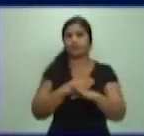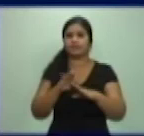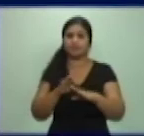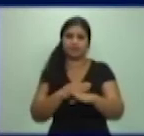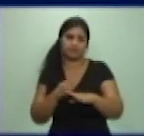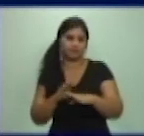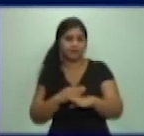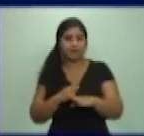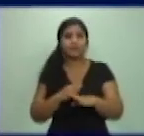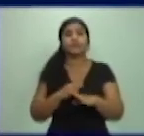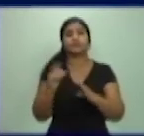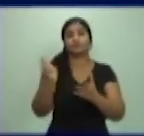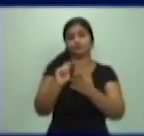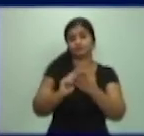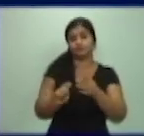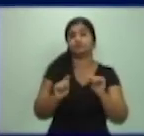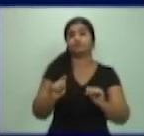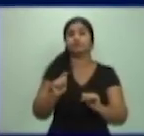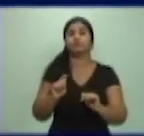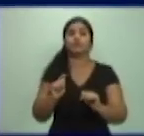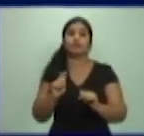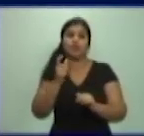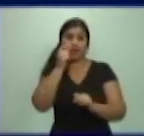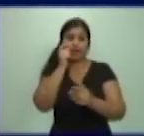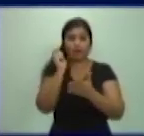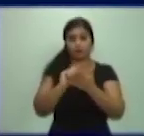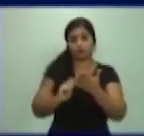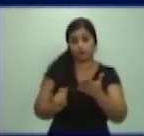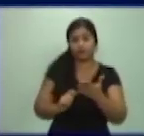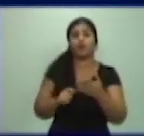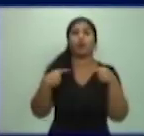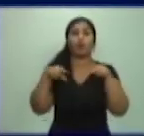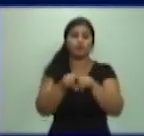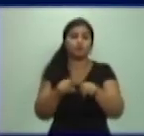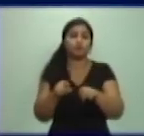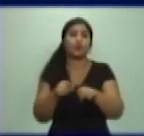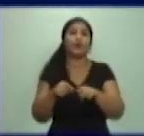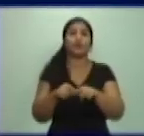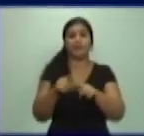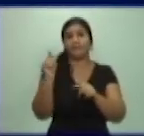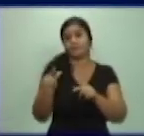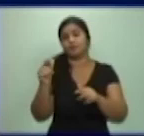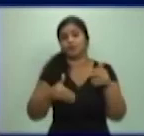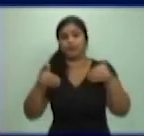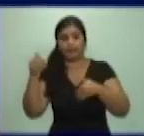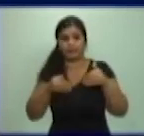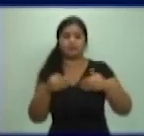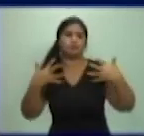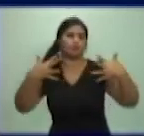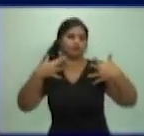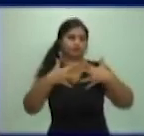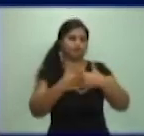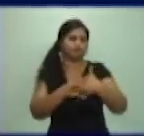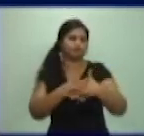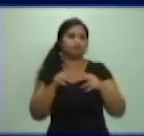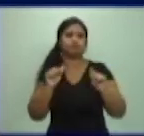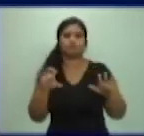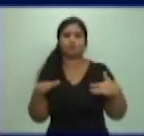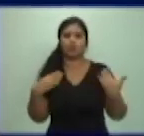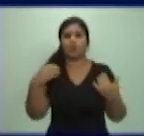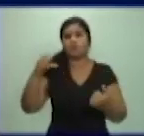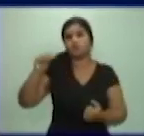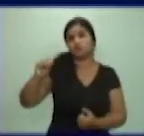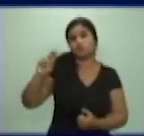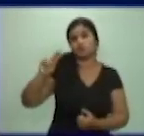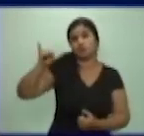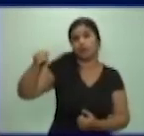y sus personajes mantienen un estrecho vínculo. ¿Quién es el sujeto de esta oración? Efectivamente, los autores y sus personajes no siempre tienen que